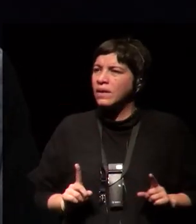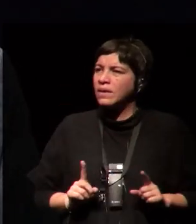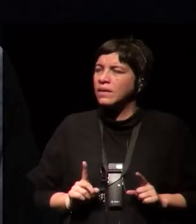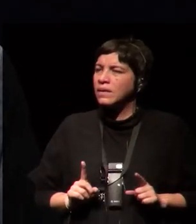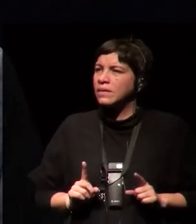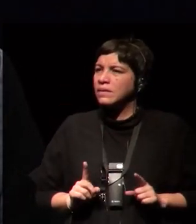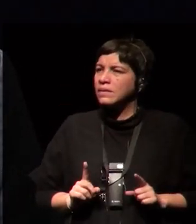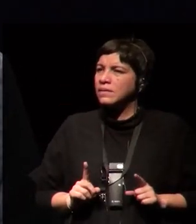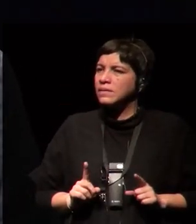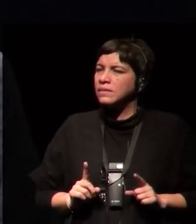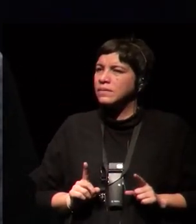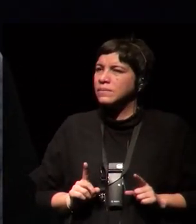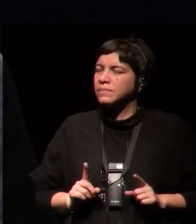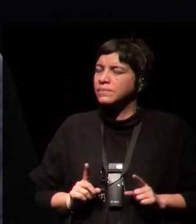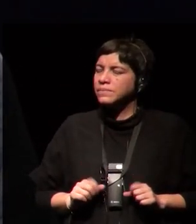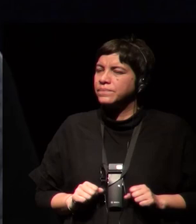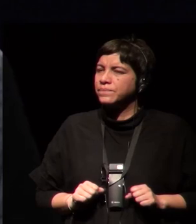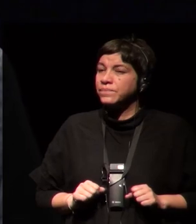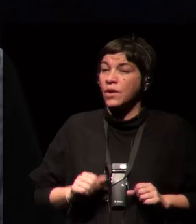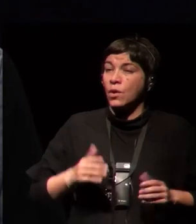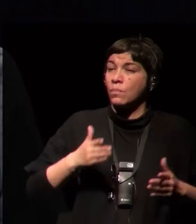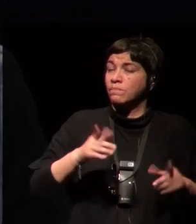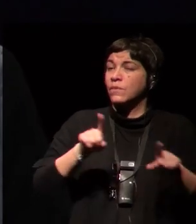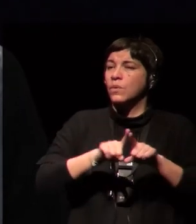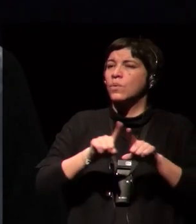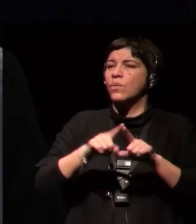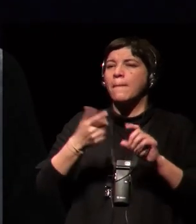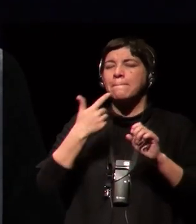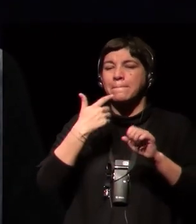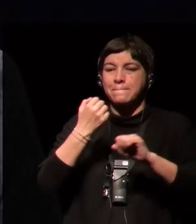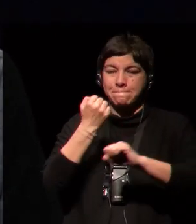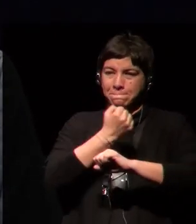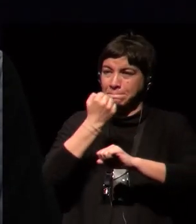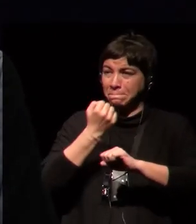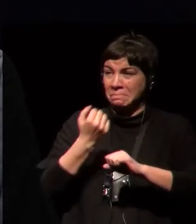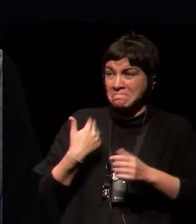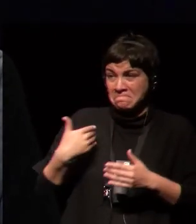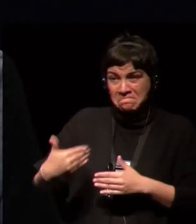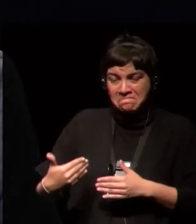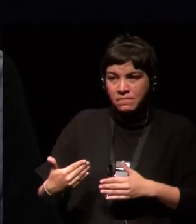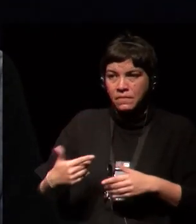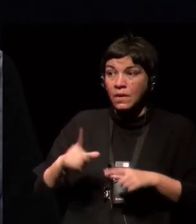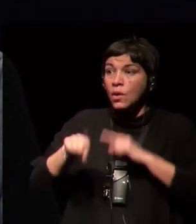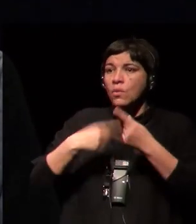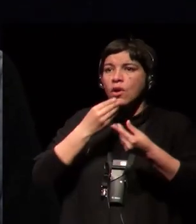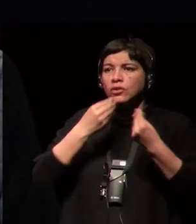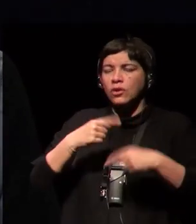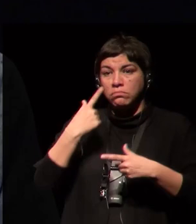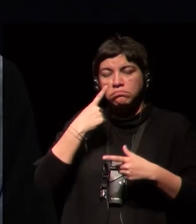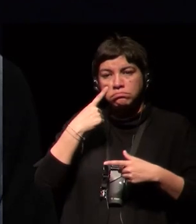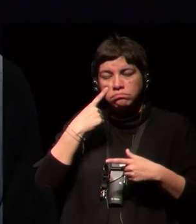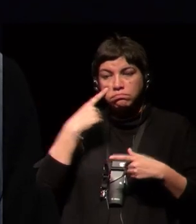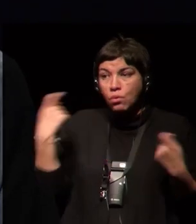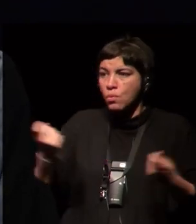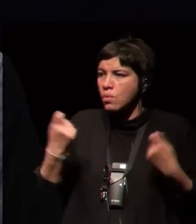por otro lado, que no se tuviera el copyright en cuenta. Pero una vez que esta historia se supo, pensamos que podíamos divulgarlo en el país